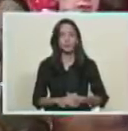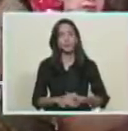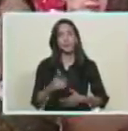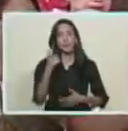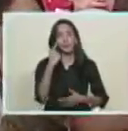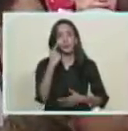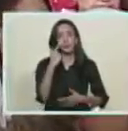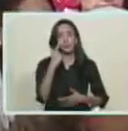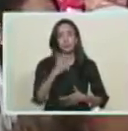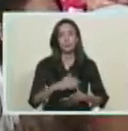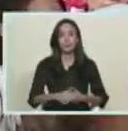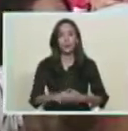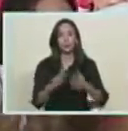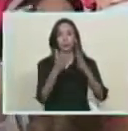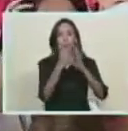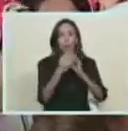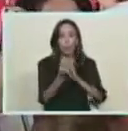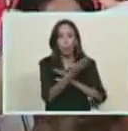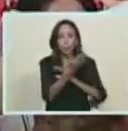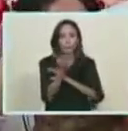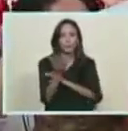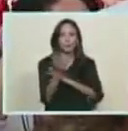Fíjense ustedes, compañeros,